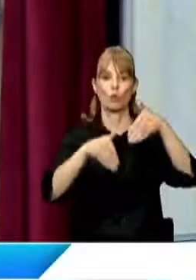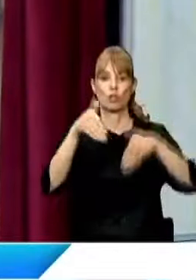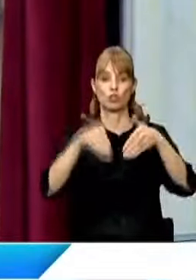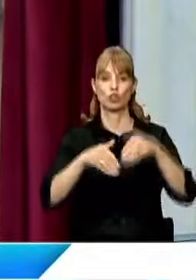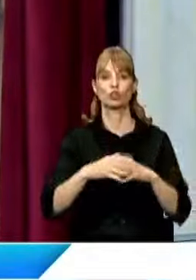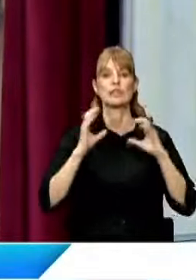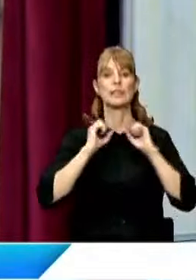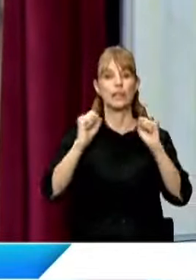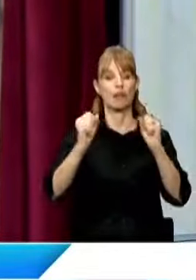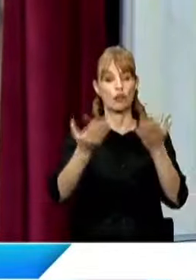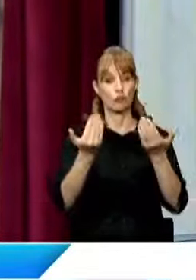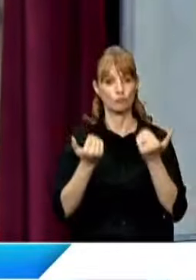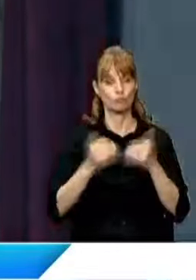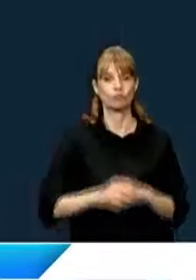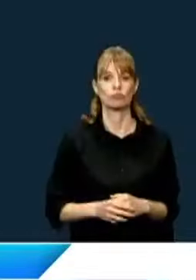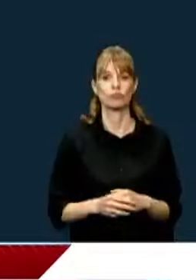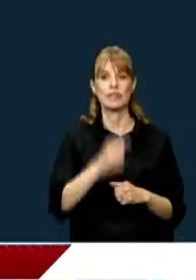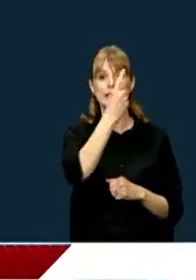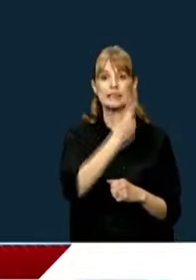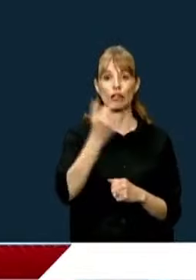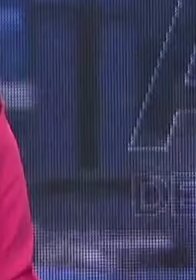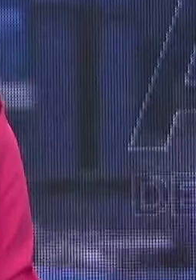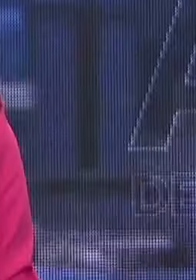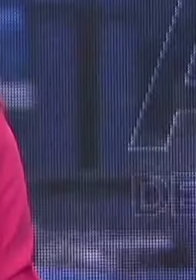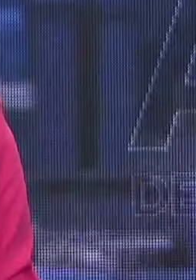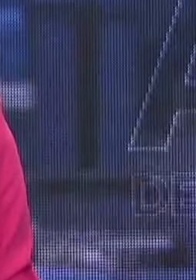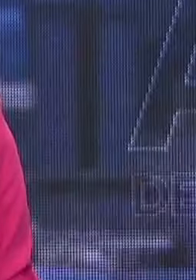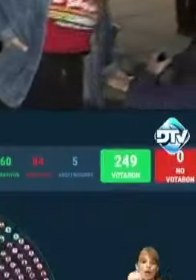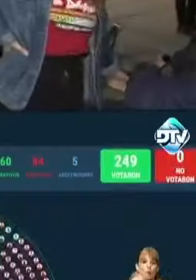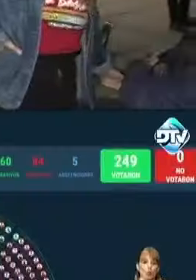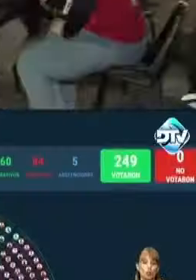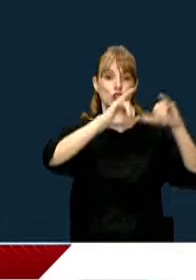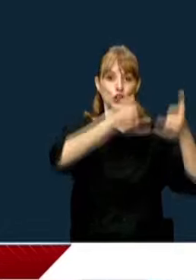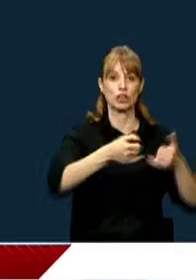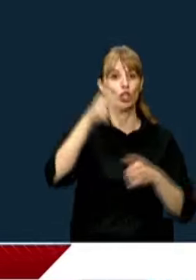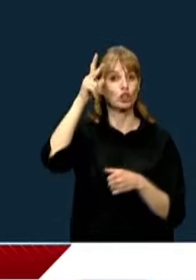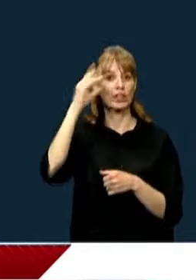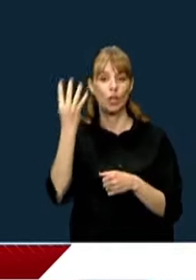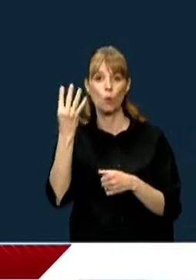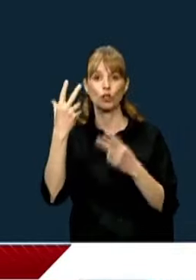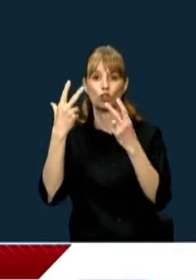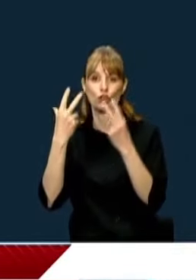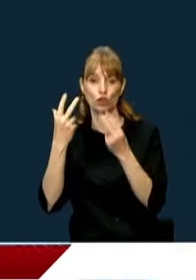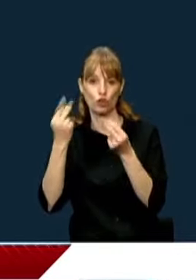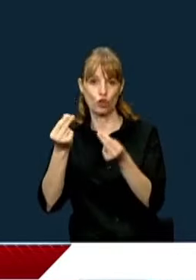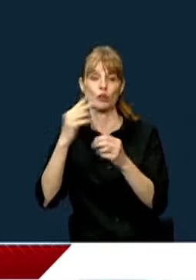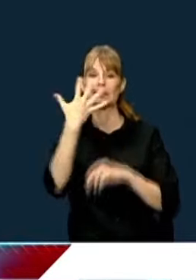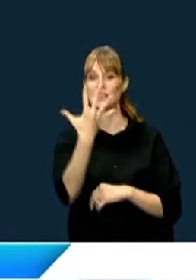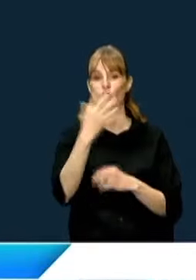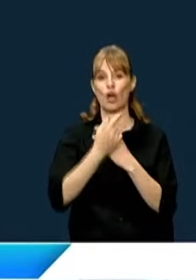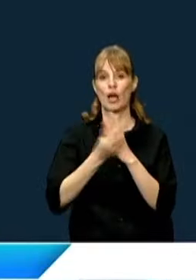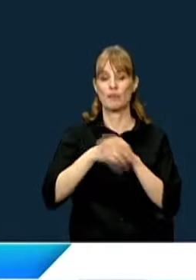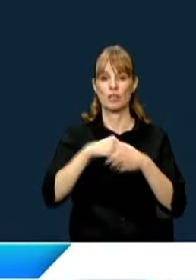peronista, entre comillas lo ponemos, peronista de Tucumán. Los 3 diputados votaron a favor de Milei otra vez. Recordemos, este bloque